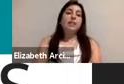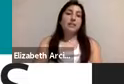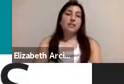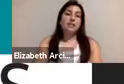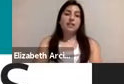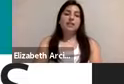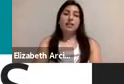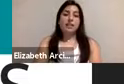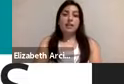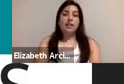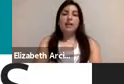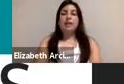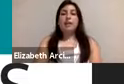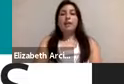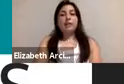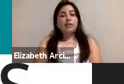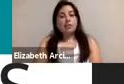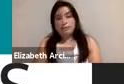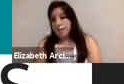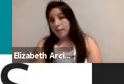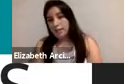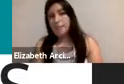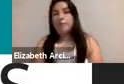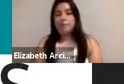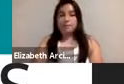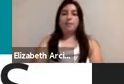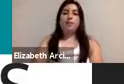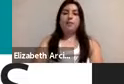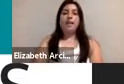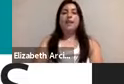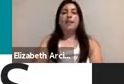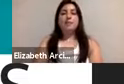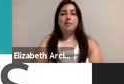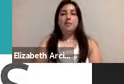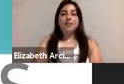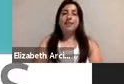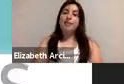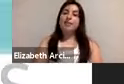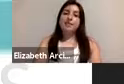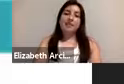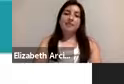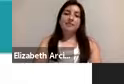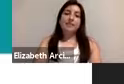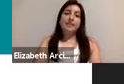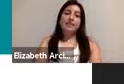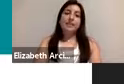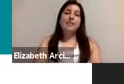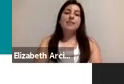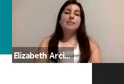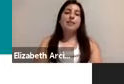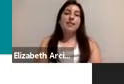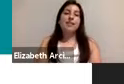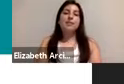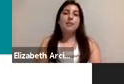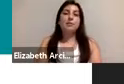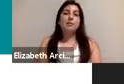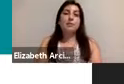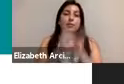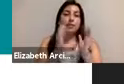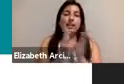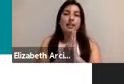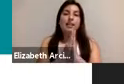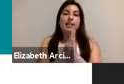y una desviación significativa. Pero nosotros el día de hoy nos vamos a enfocar a los prismas y a la toxina. Es importante que